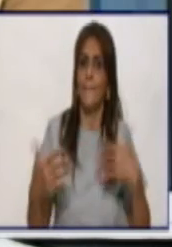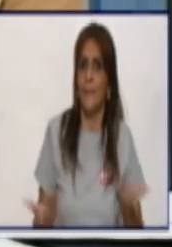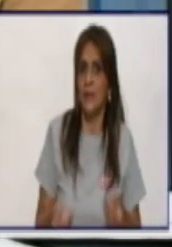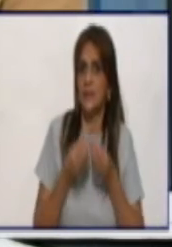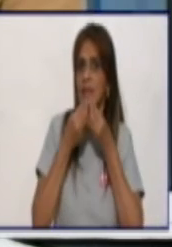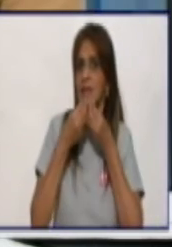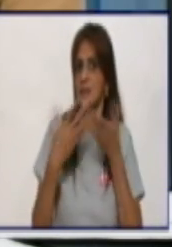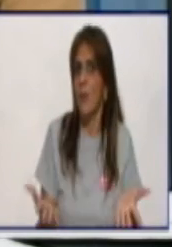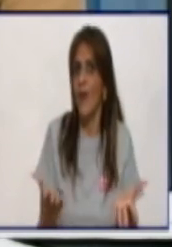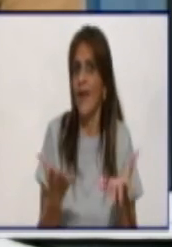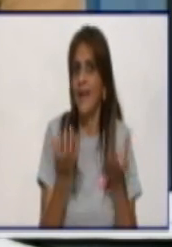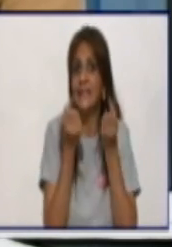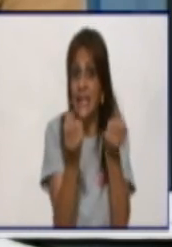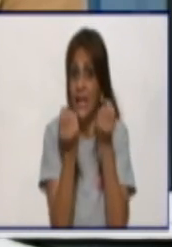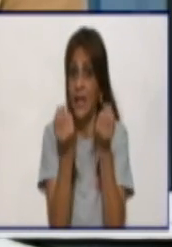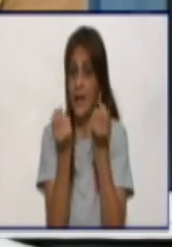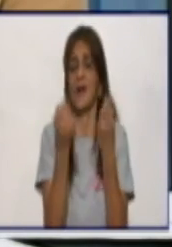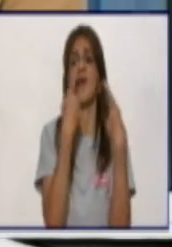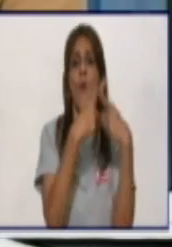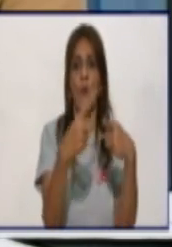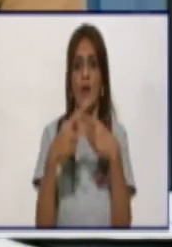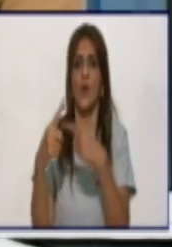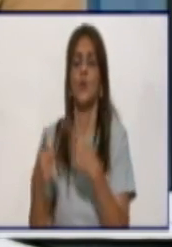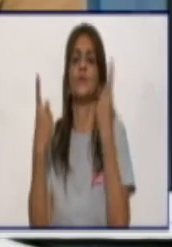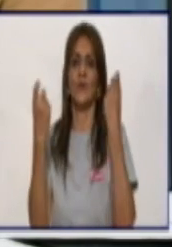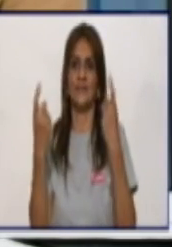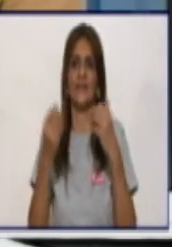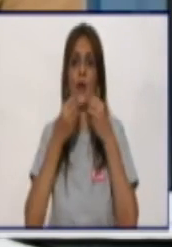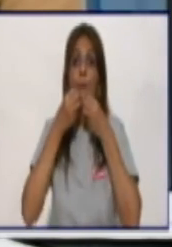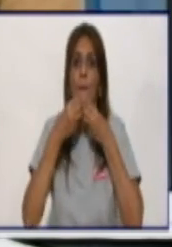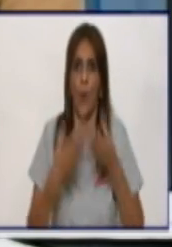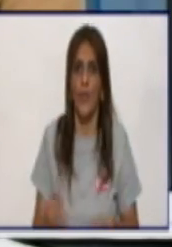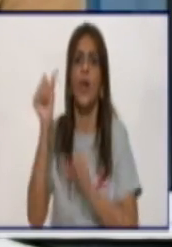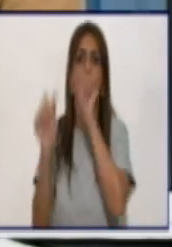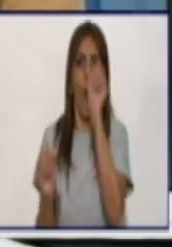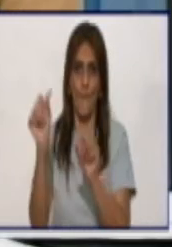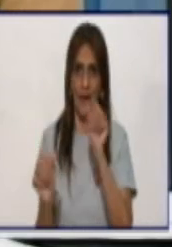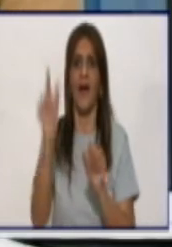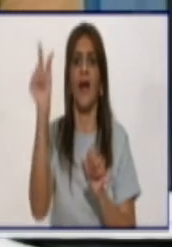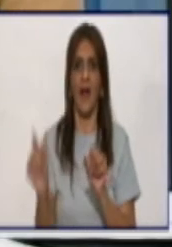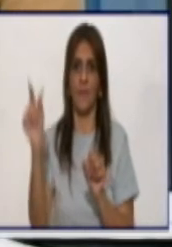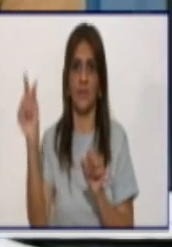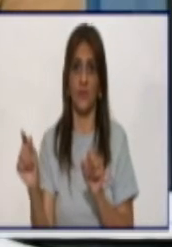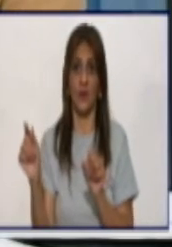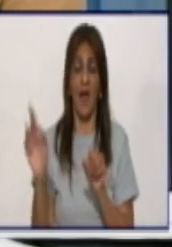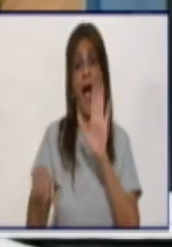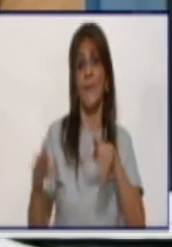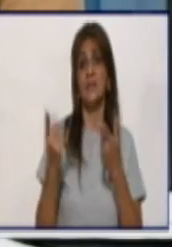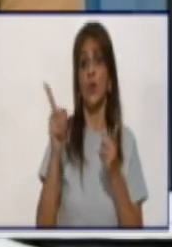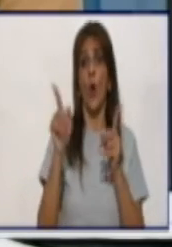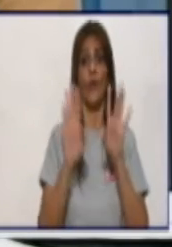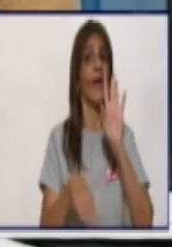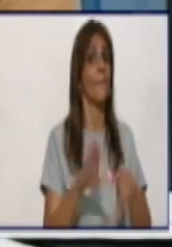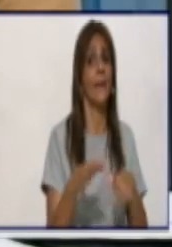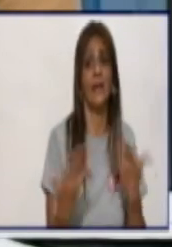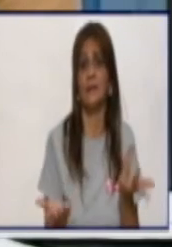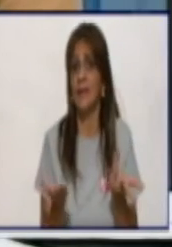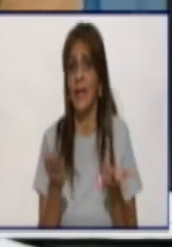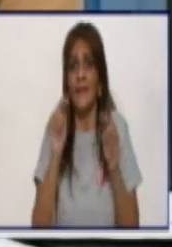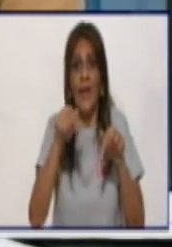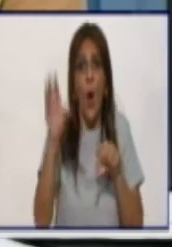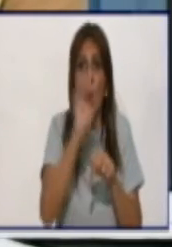los recursos necesarios que lleva esa intervención quirúrgica que no depende muchas veces de la gestión propia del